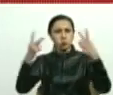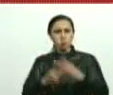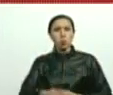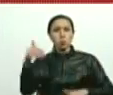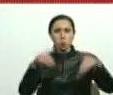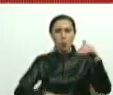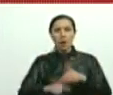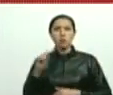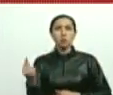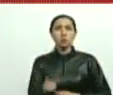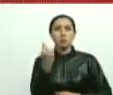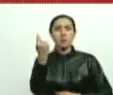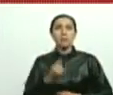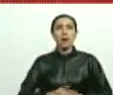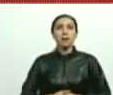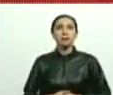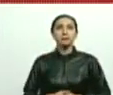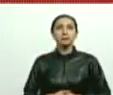primarias.